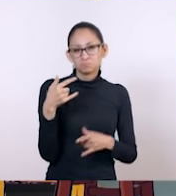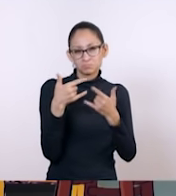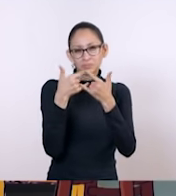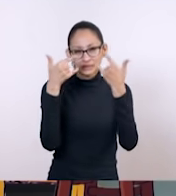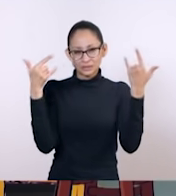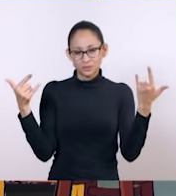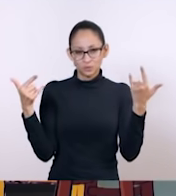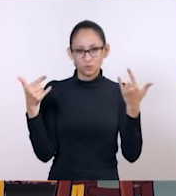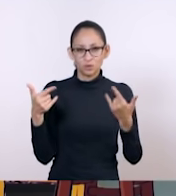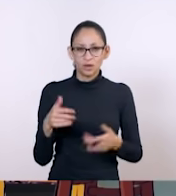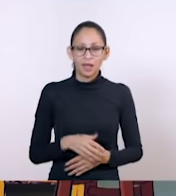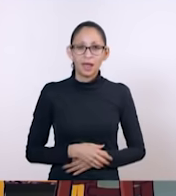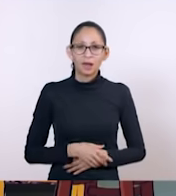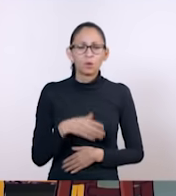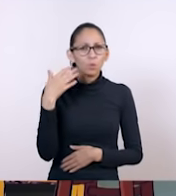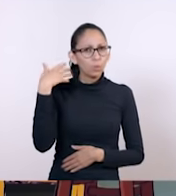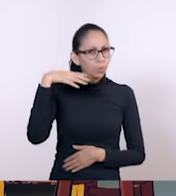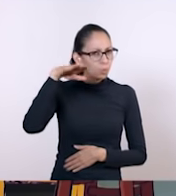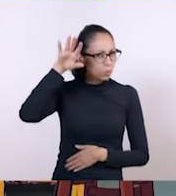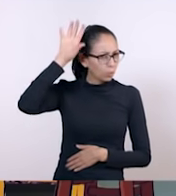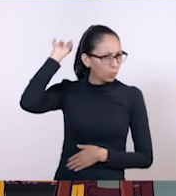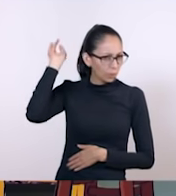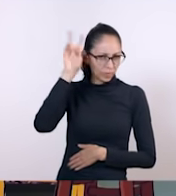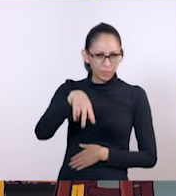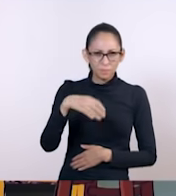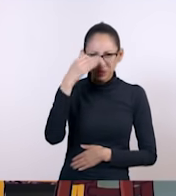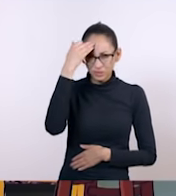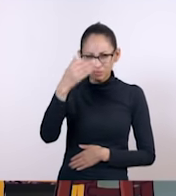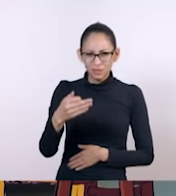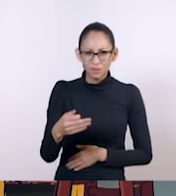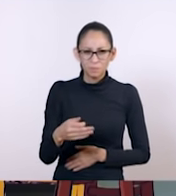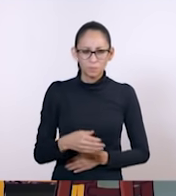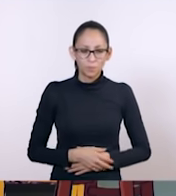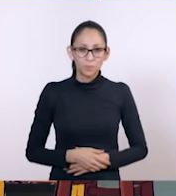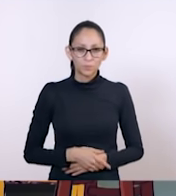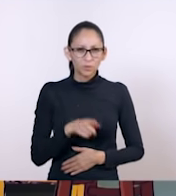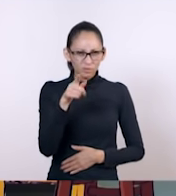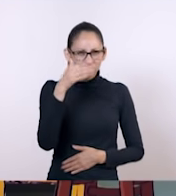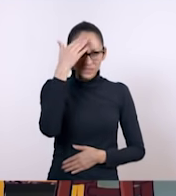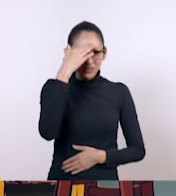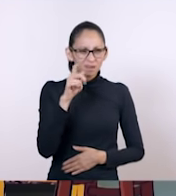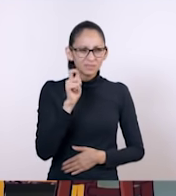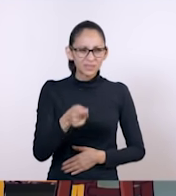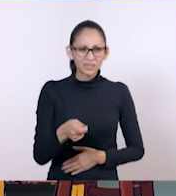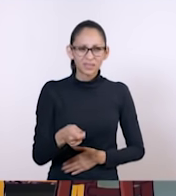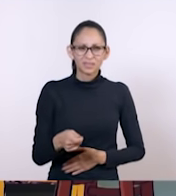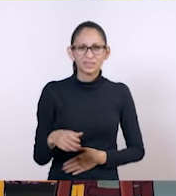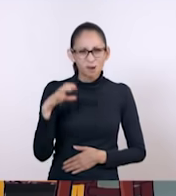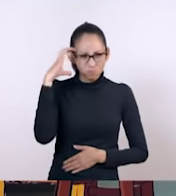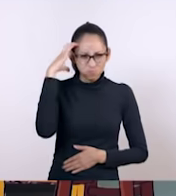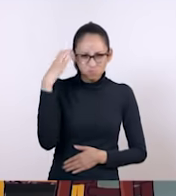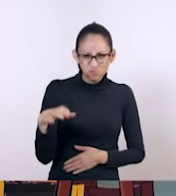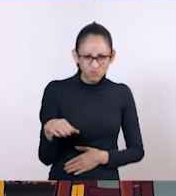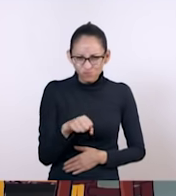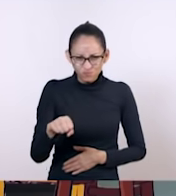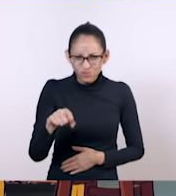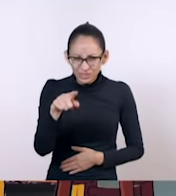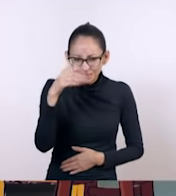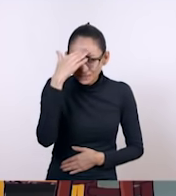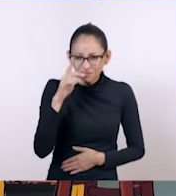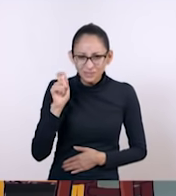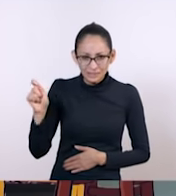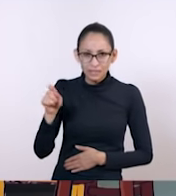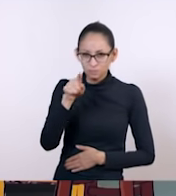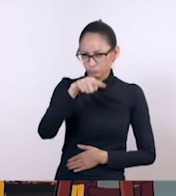Ese cuento se cuenta en los pueblos desde hace muchísimo tiempo. ¿Ustedes saben lo que es un mal hora? No. ¿Ustedes seguro que sí saben lo que es un mal hora? Sí, sí, sí,